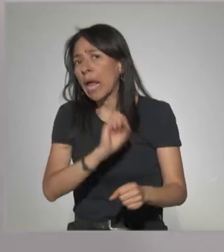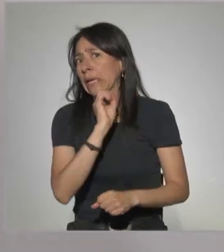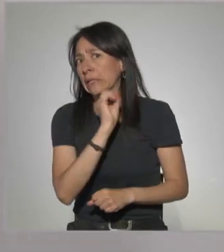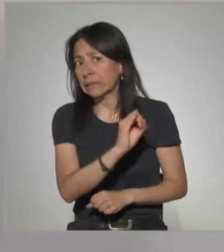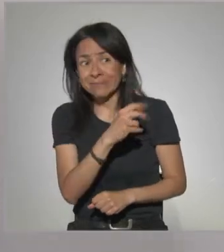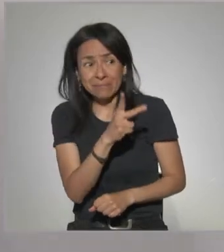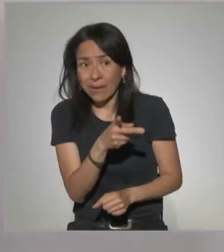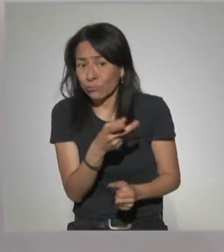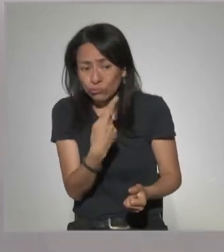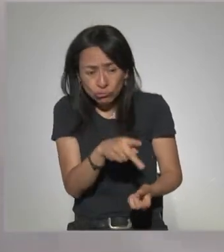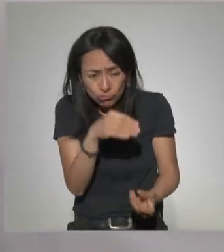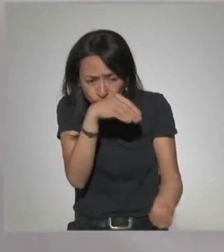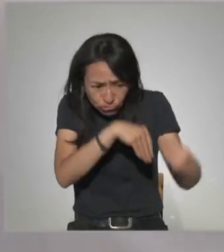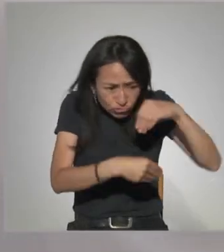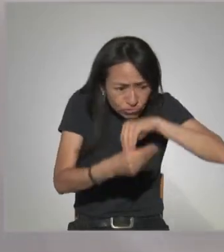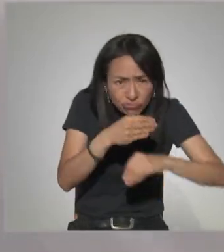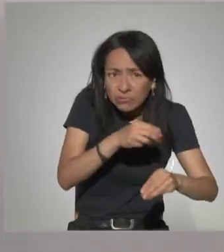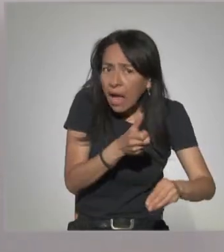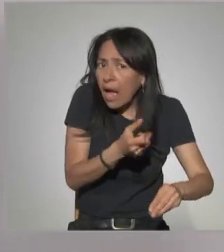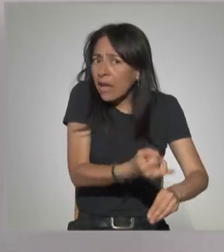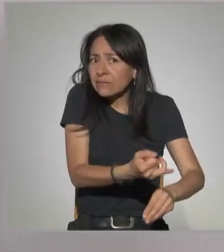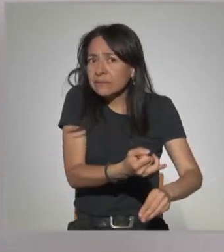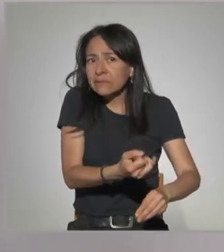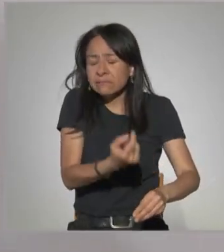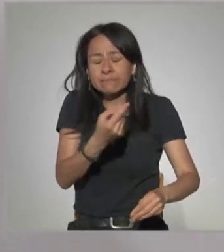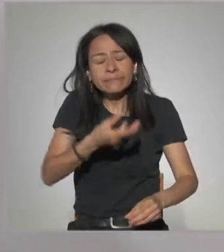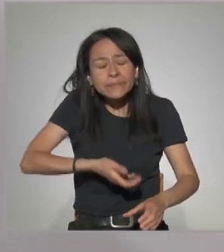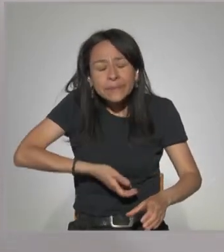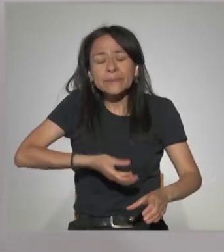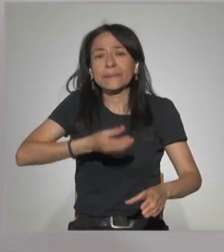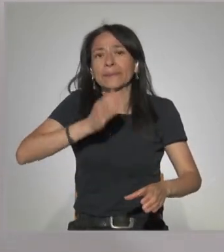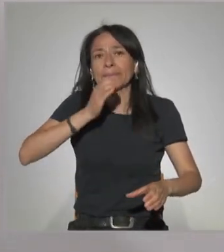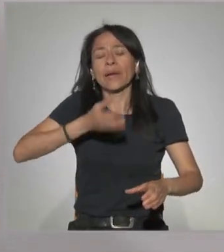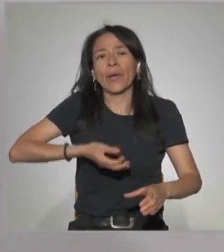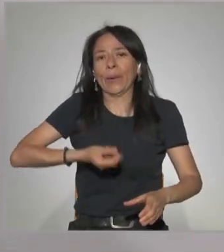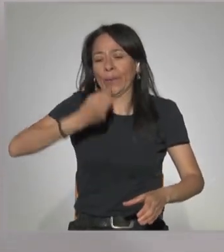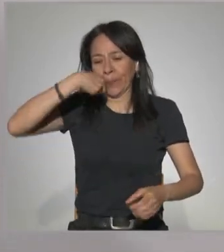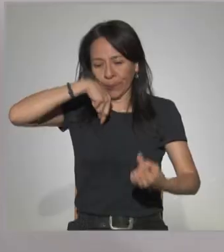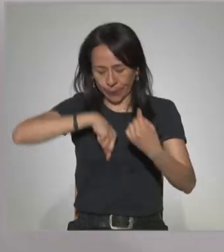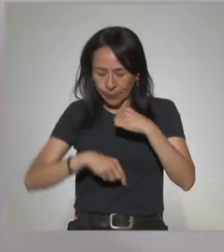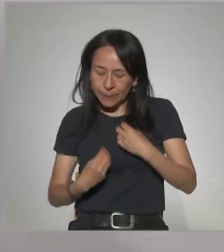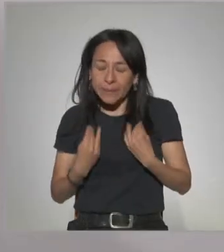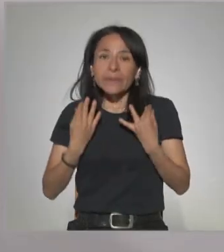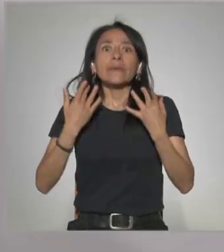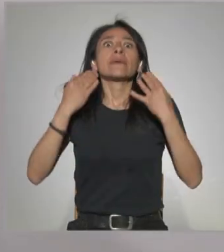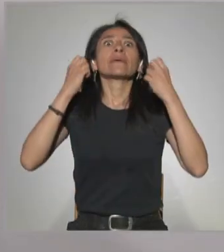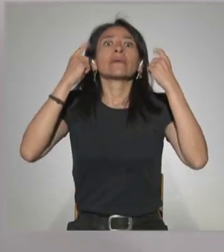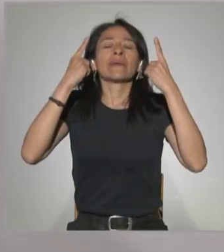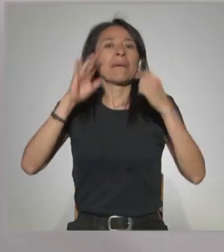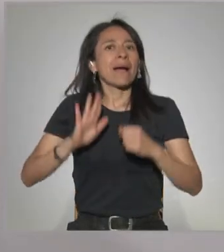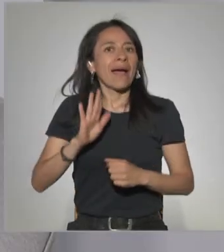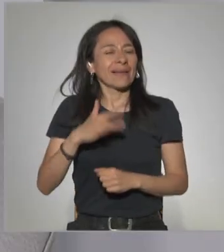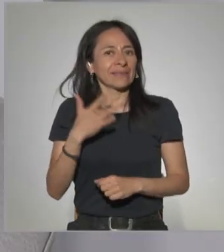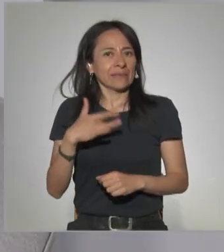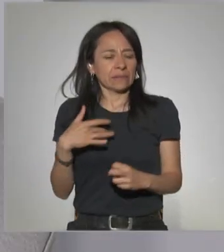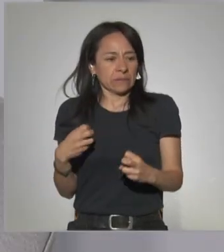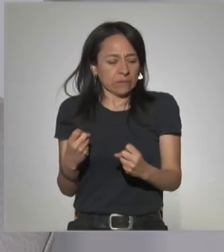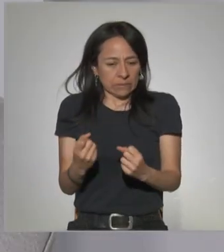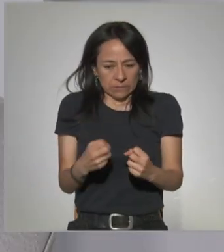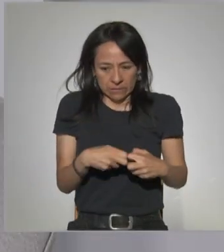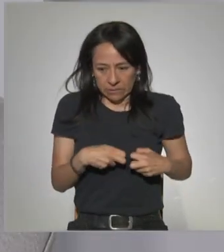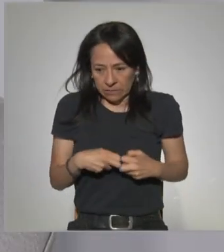así funcionan y nos activan. Entonces sentimos como si trajéramos estrés, pero es una